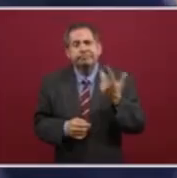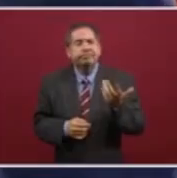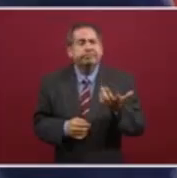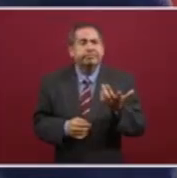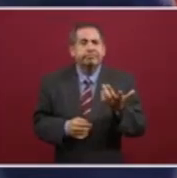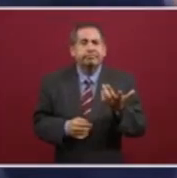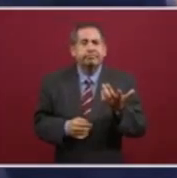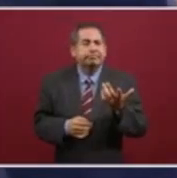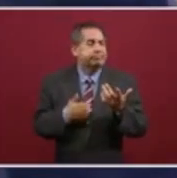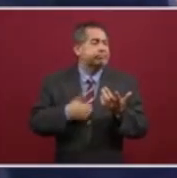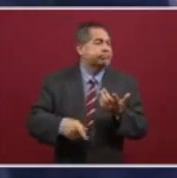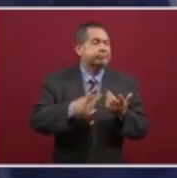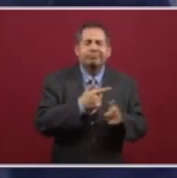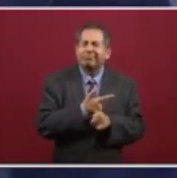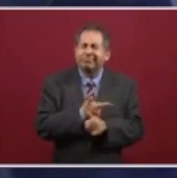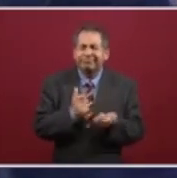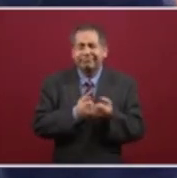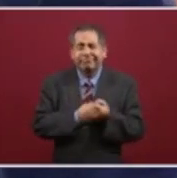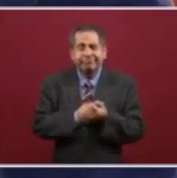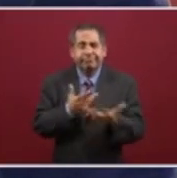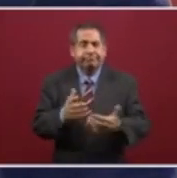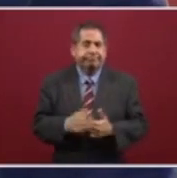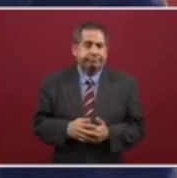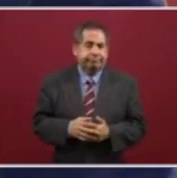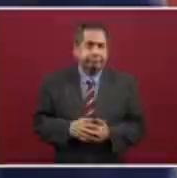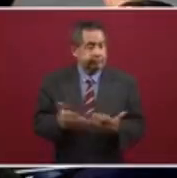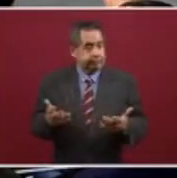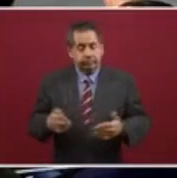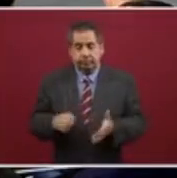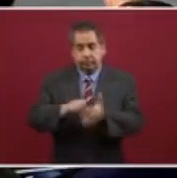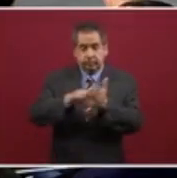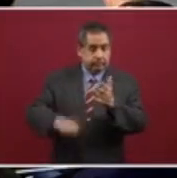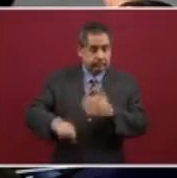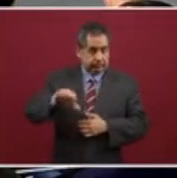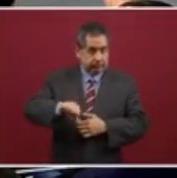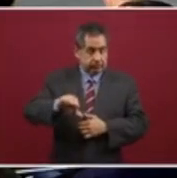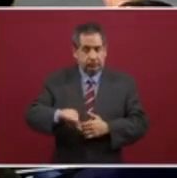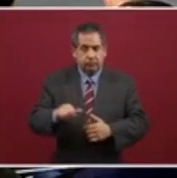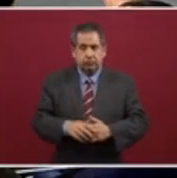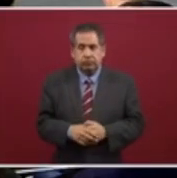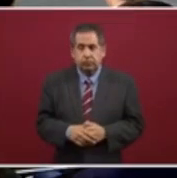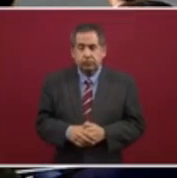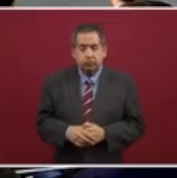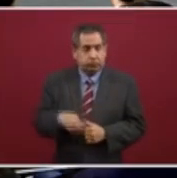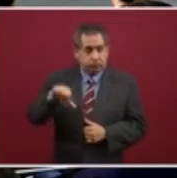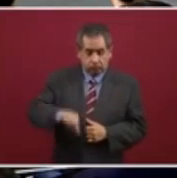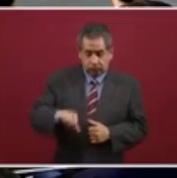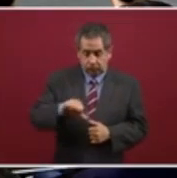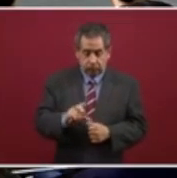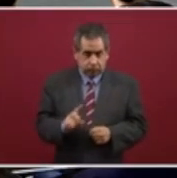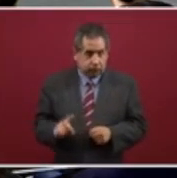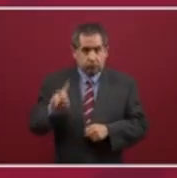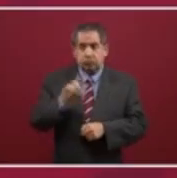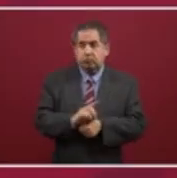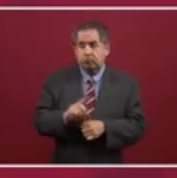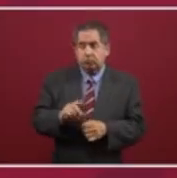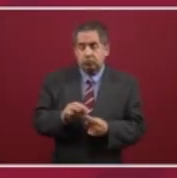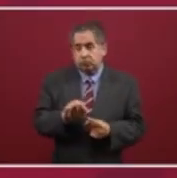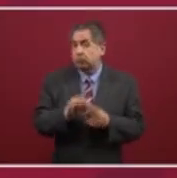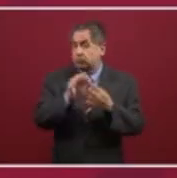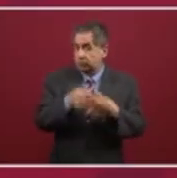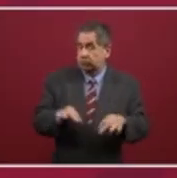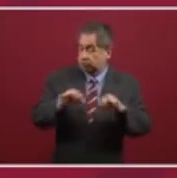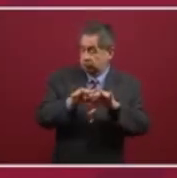las libertades. Hoy, por ejemplo, es un día especial